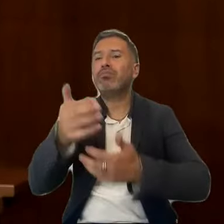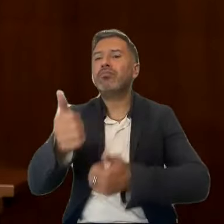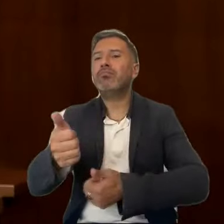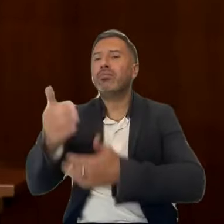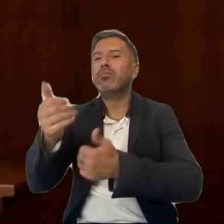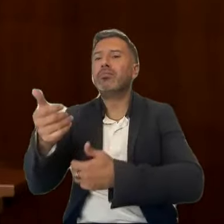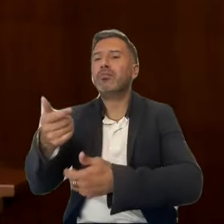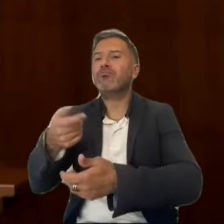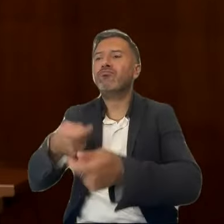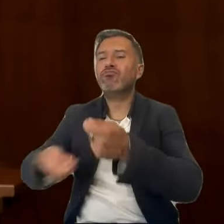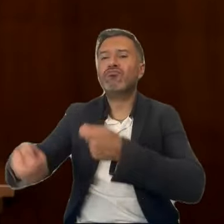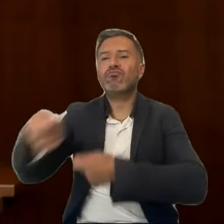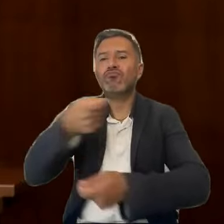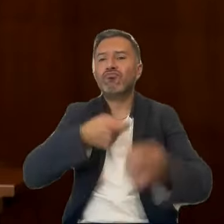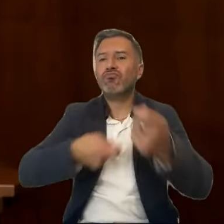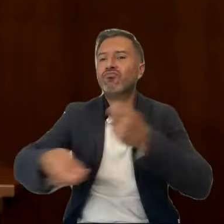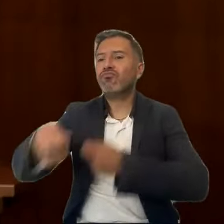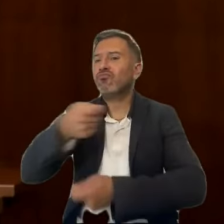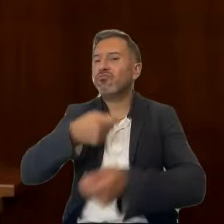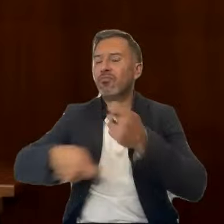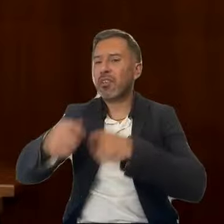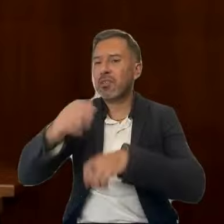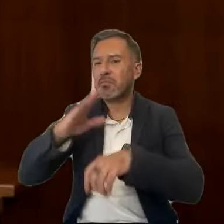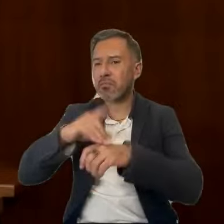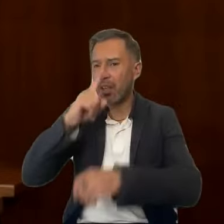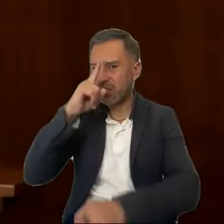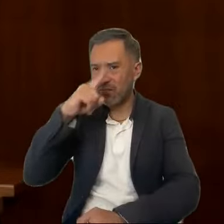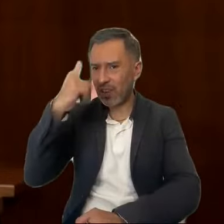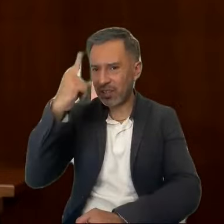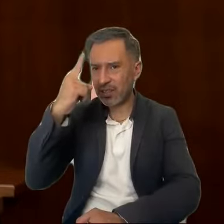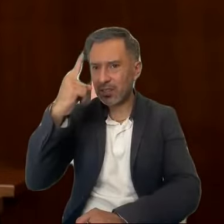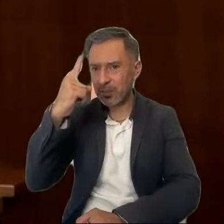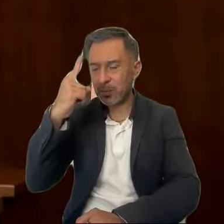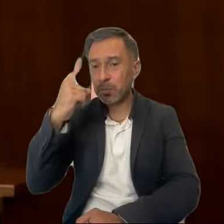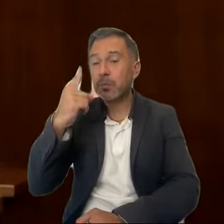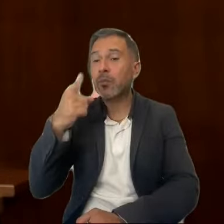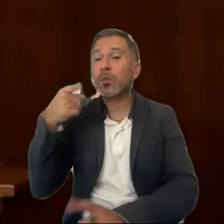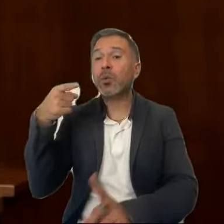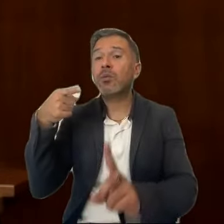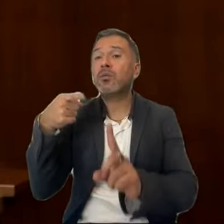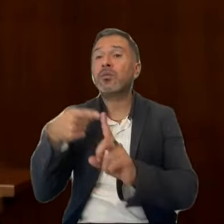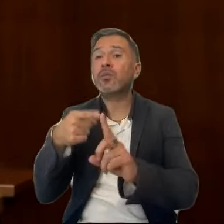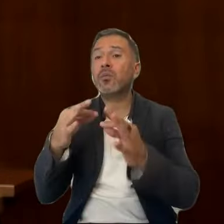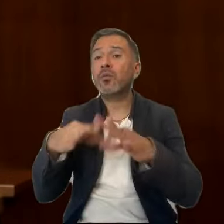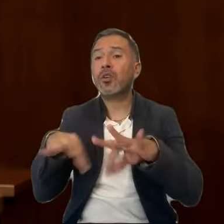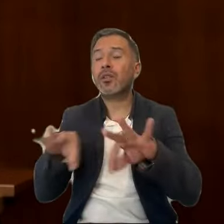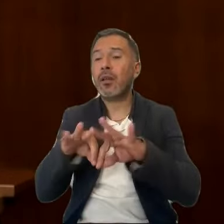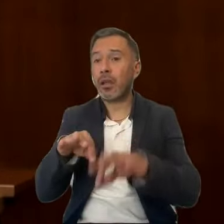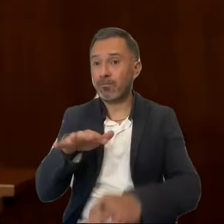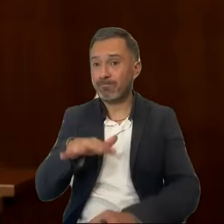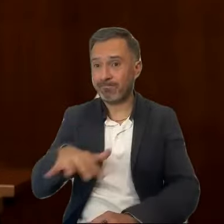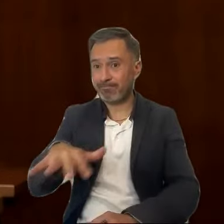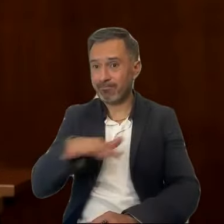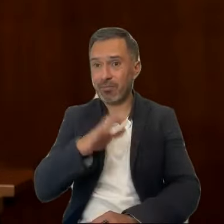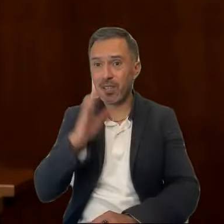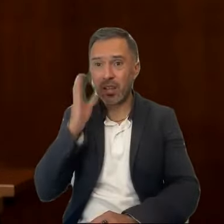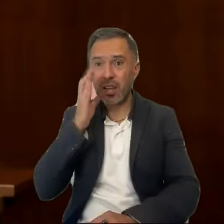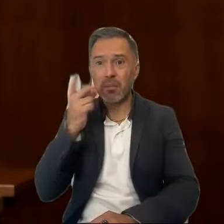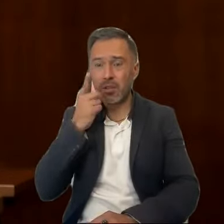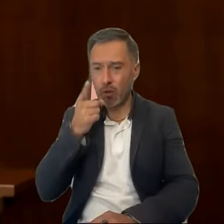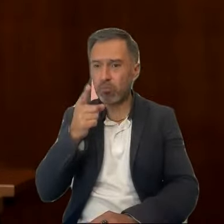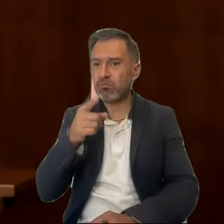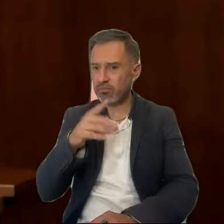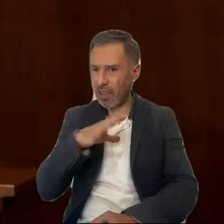sencilla. Pues es importante recalcar que esta legislatura ha desarrollado